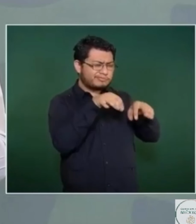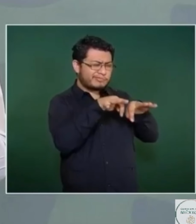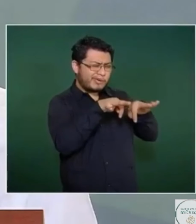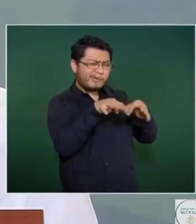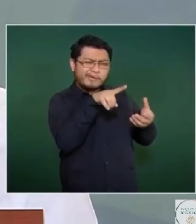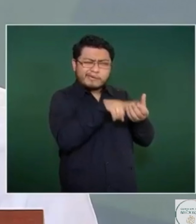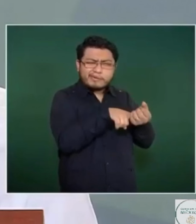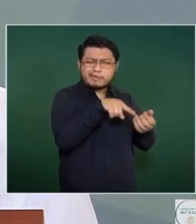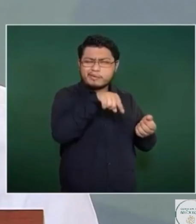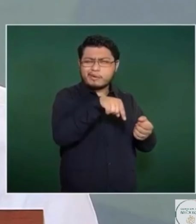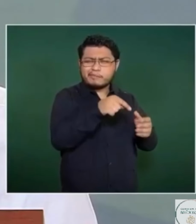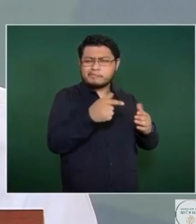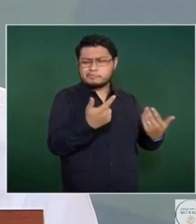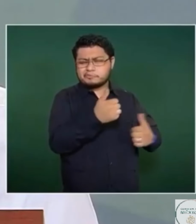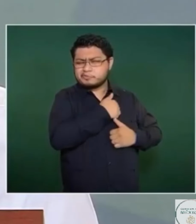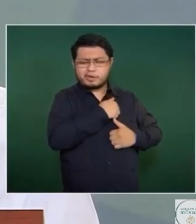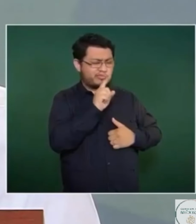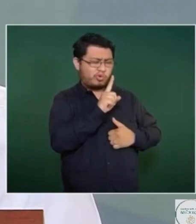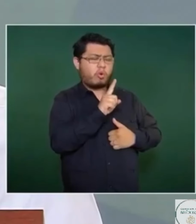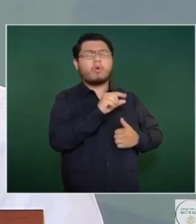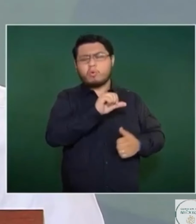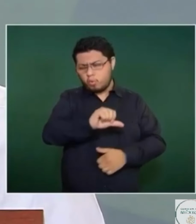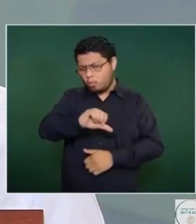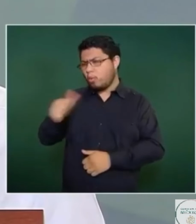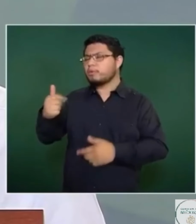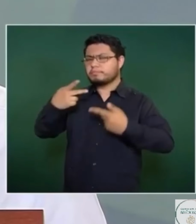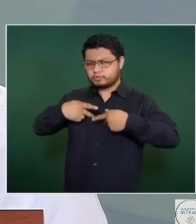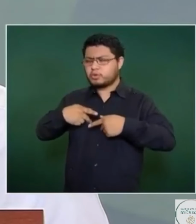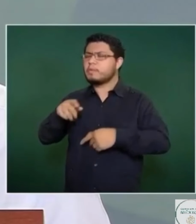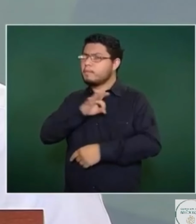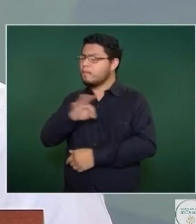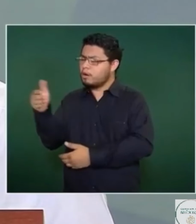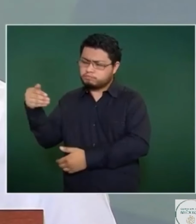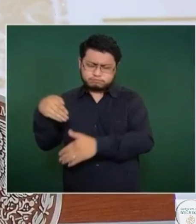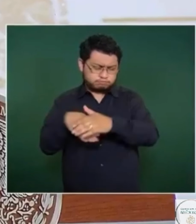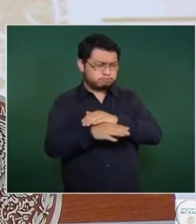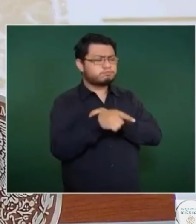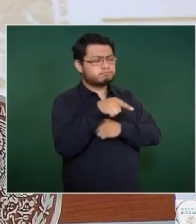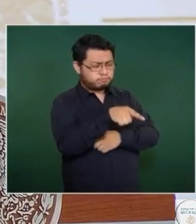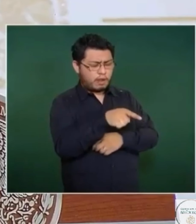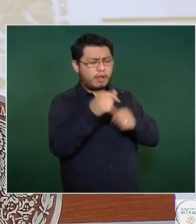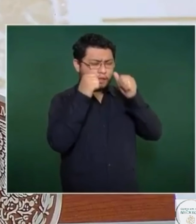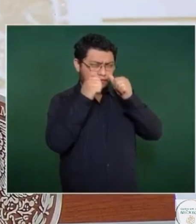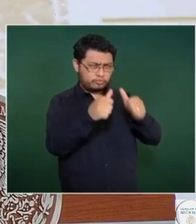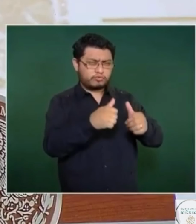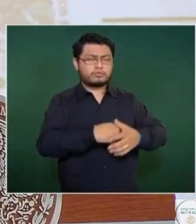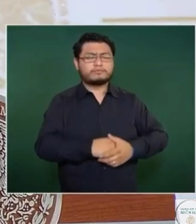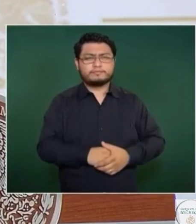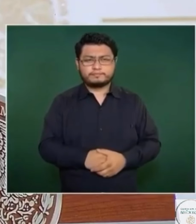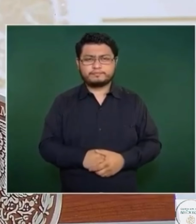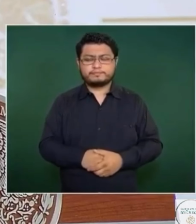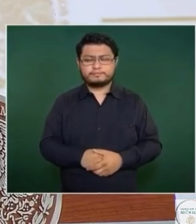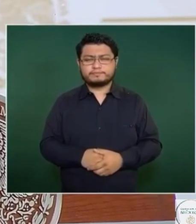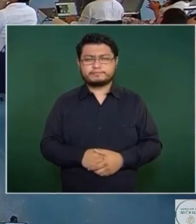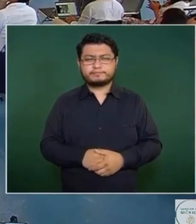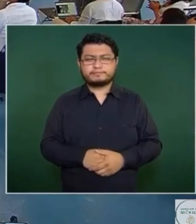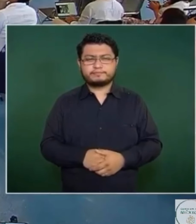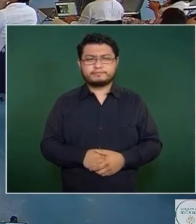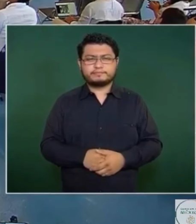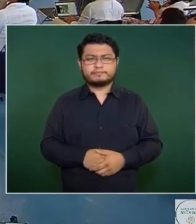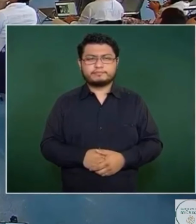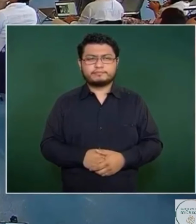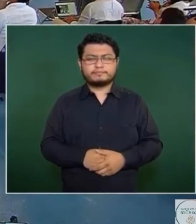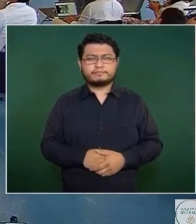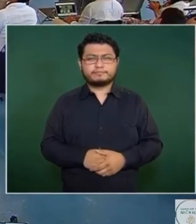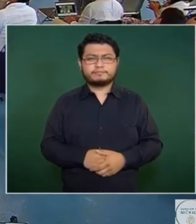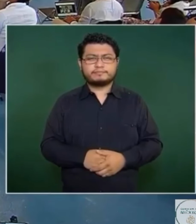cual vamos a ver pues mejorados los servicios de salud en ese importante puerto del estado. Siguiente, por favor.